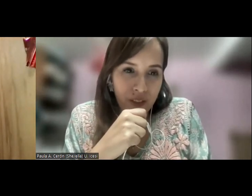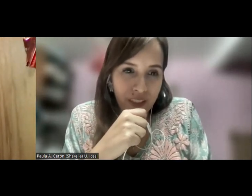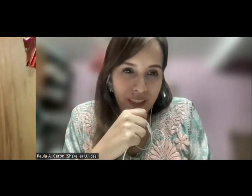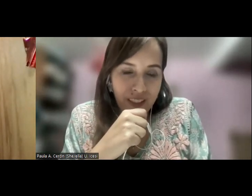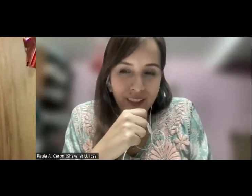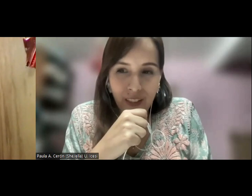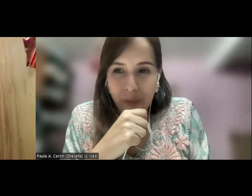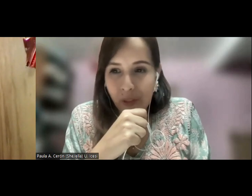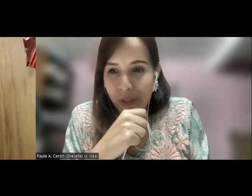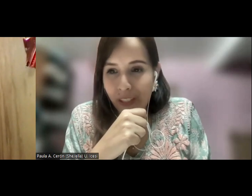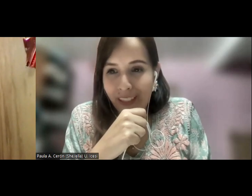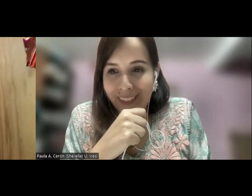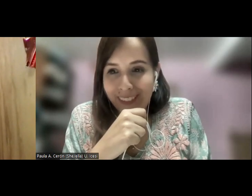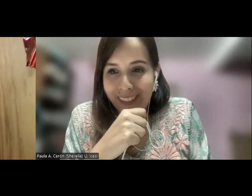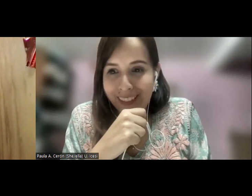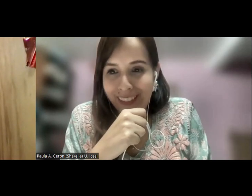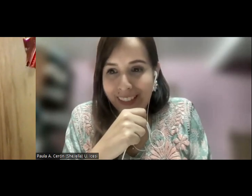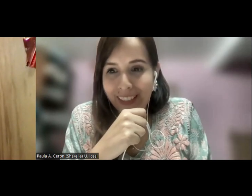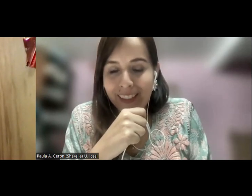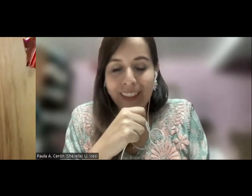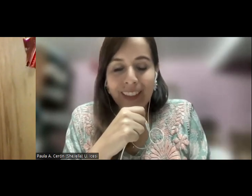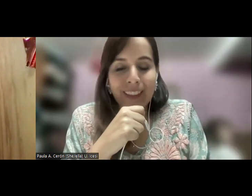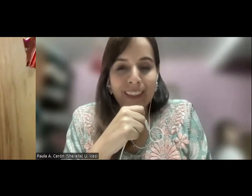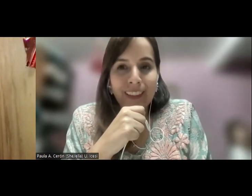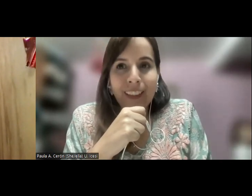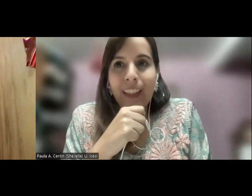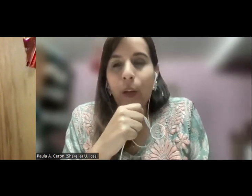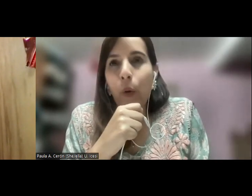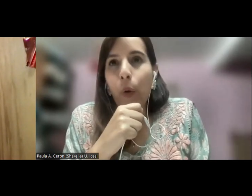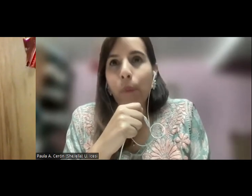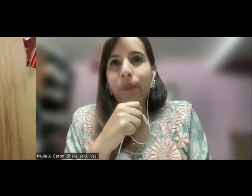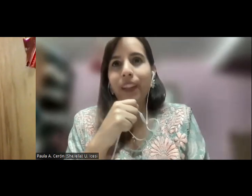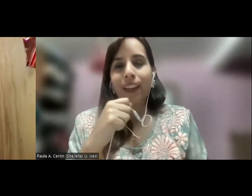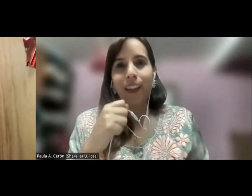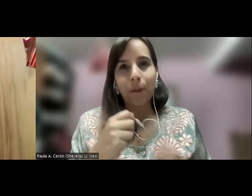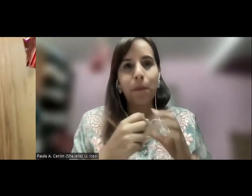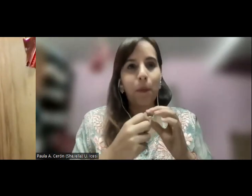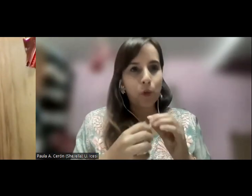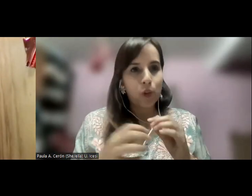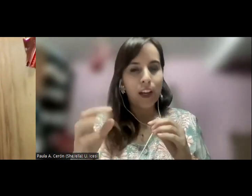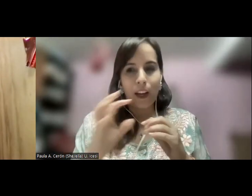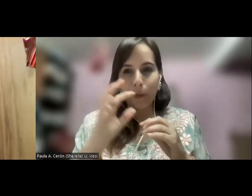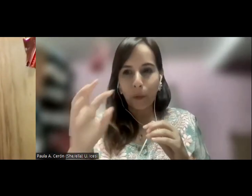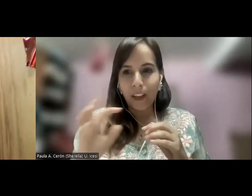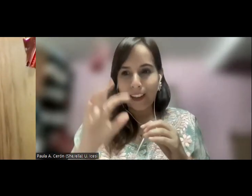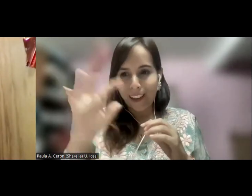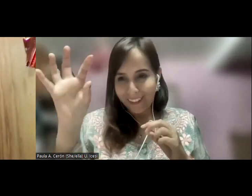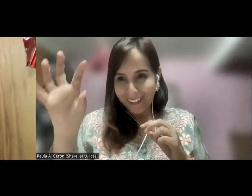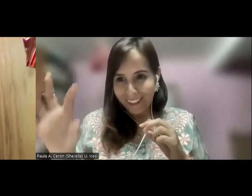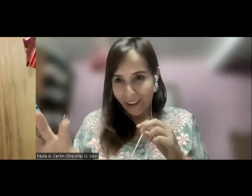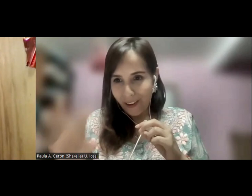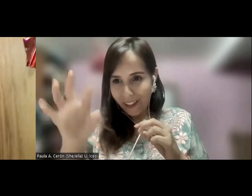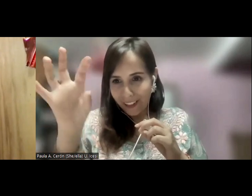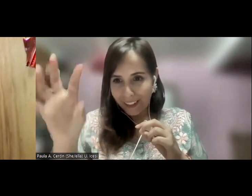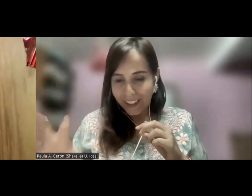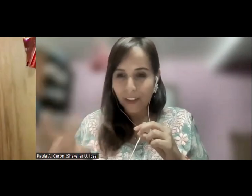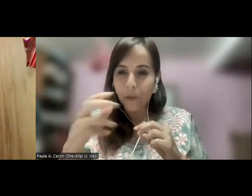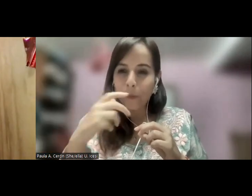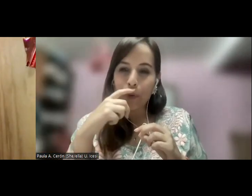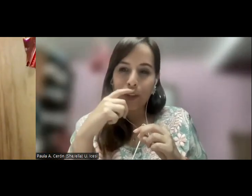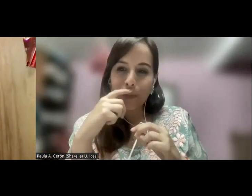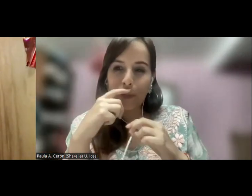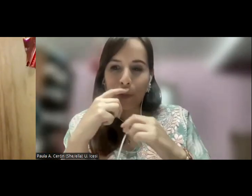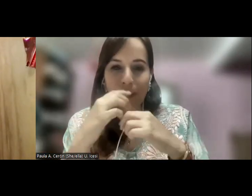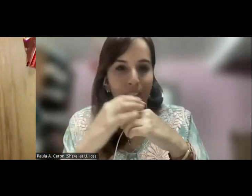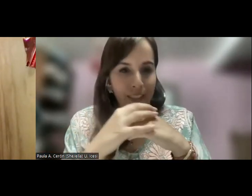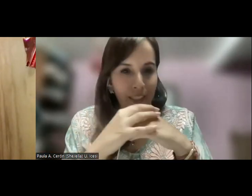escuchándote qué intervención tan tan interesante creo que vamos a voy a recabar aquí